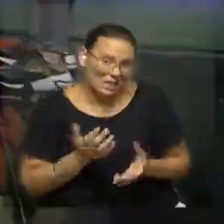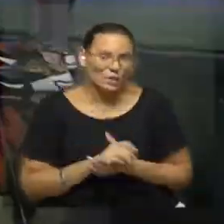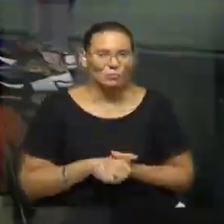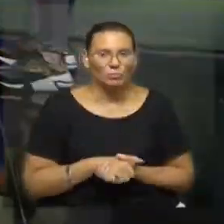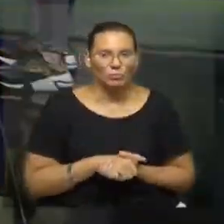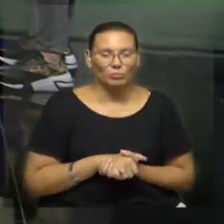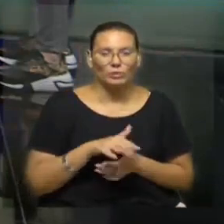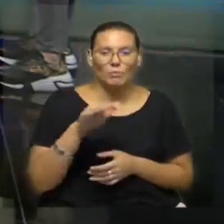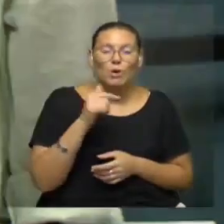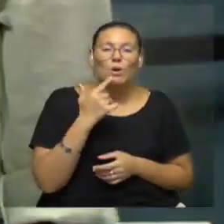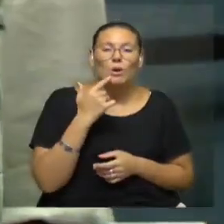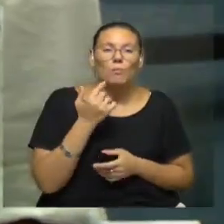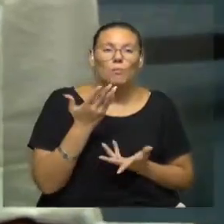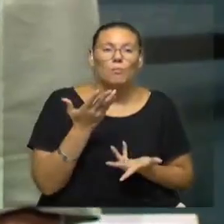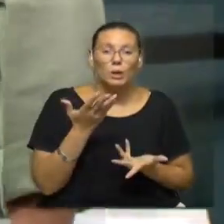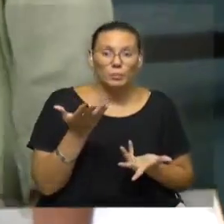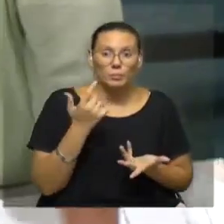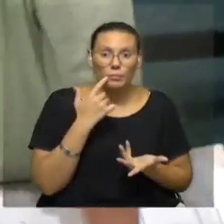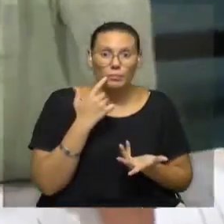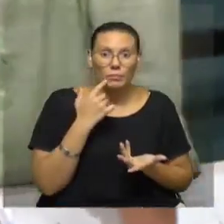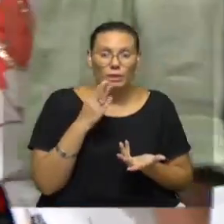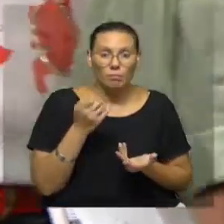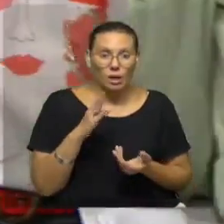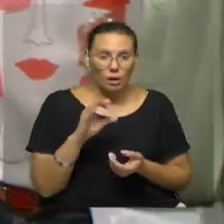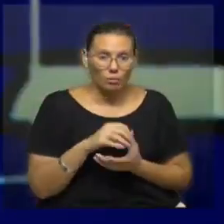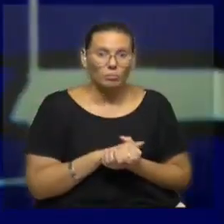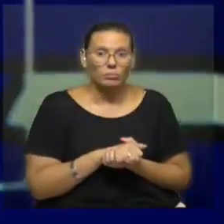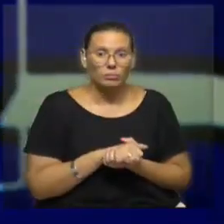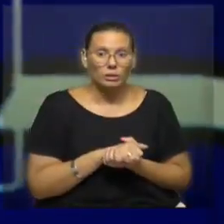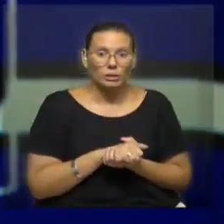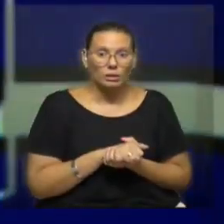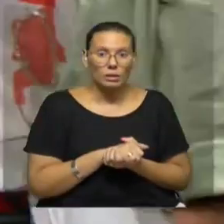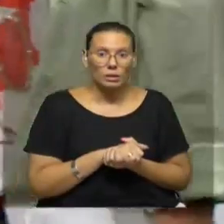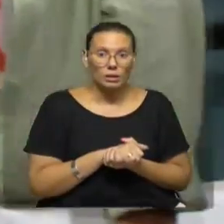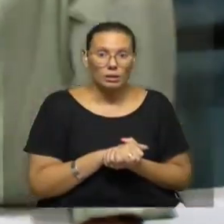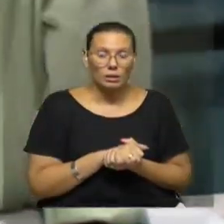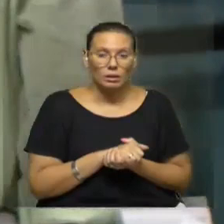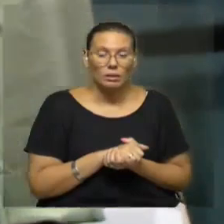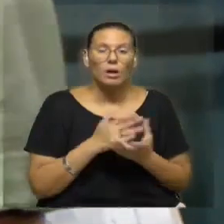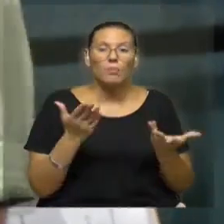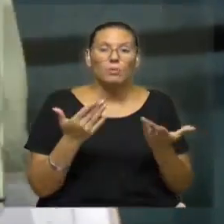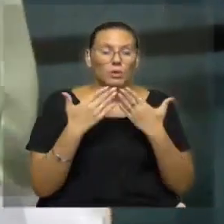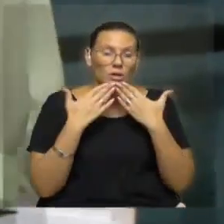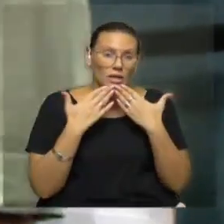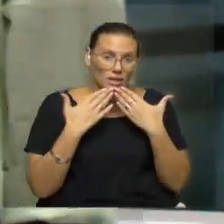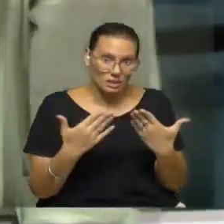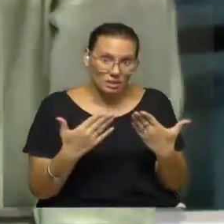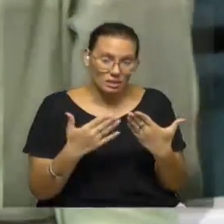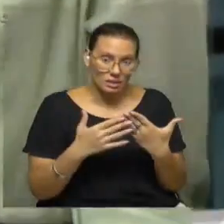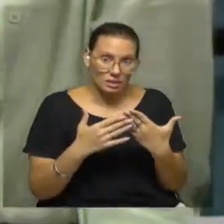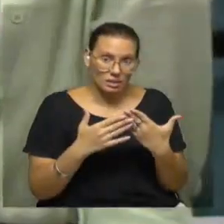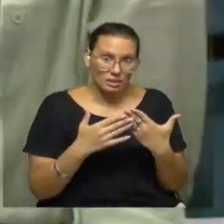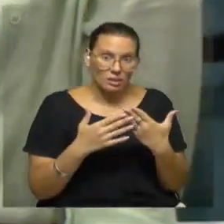encantó. Bien, te sacaste el gusto. Muchachada, nada. El pato. Bueno. Queda agradecerles muchísimo. A